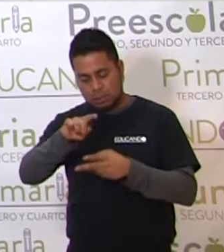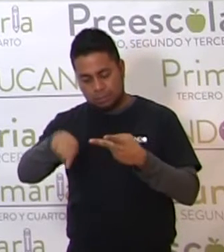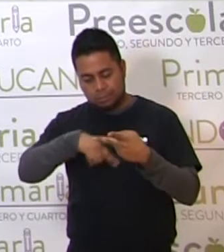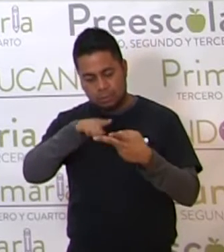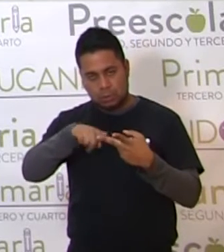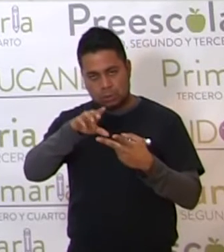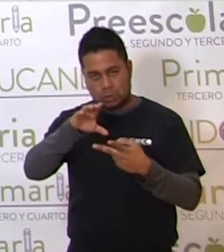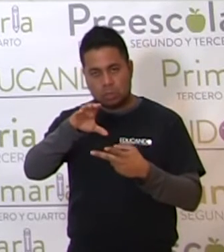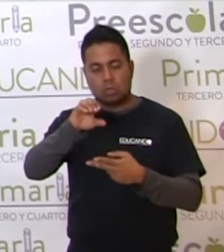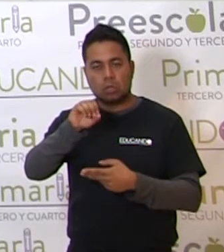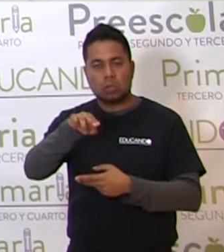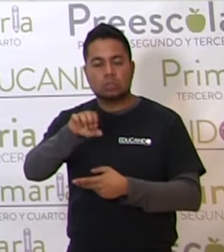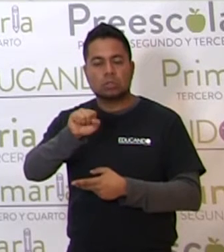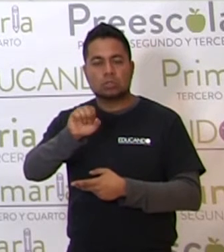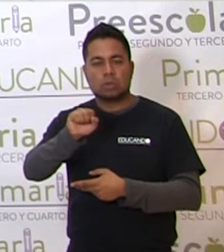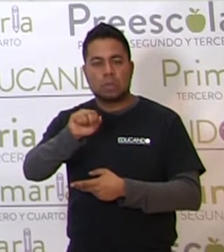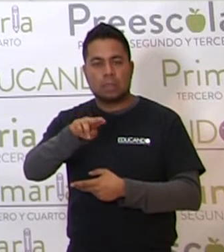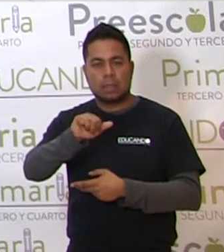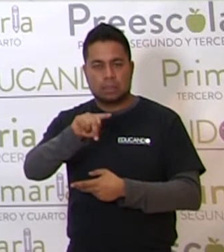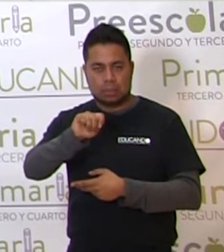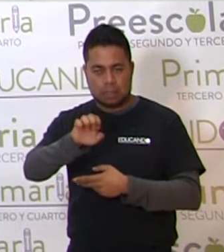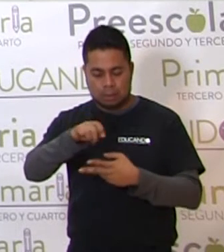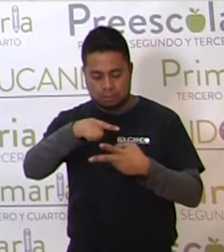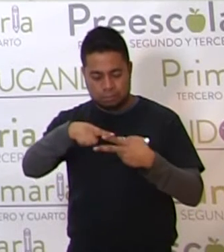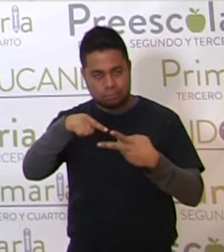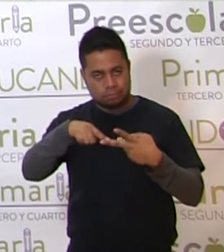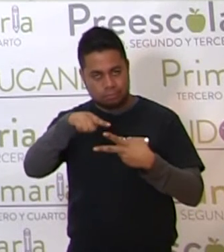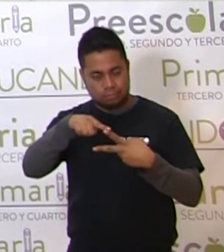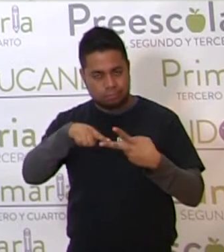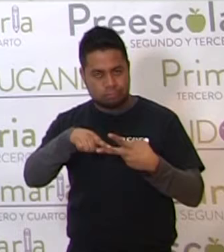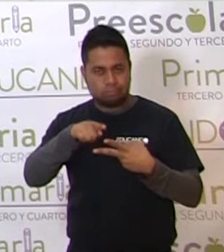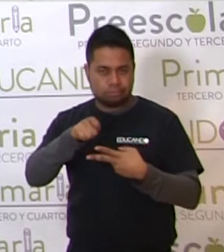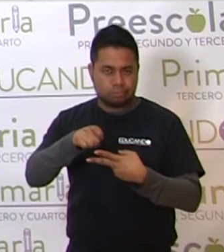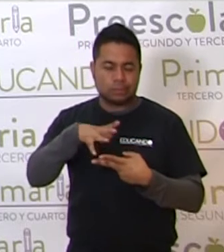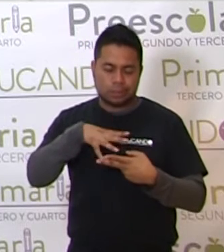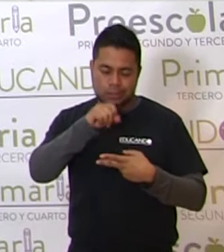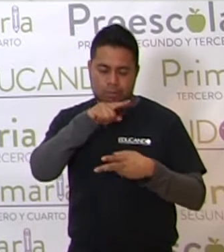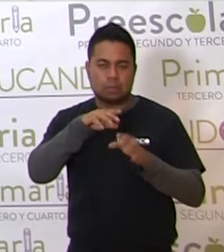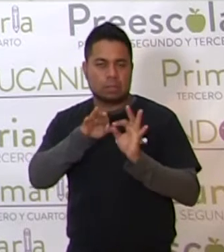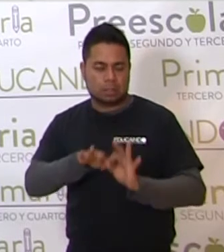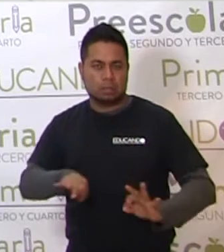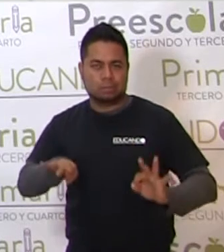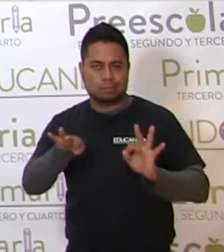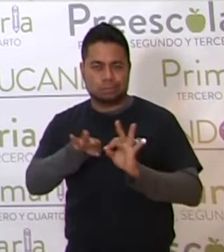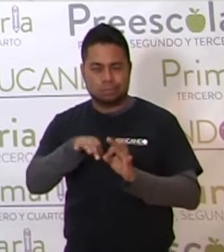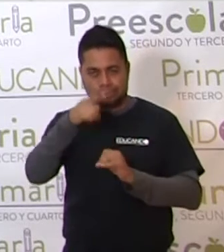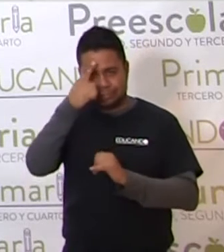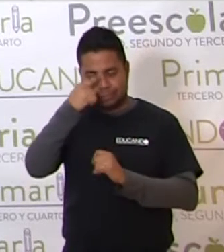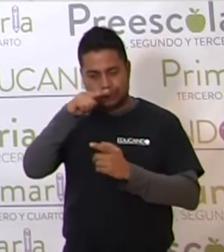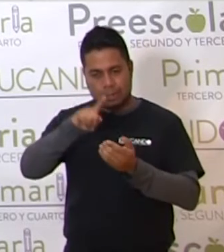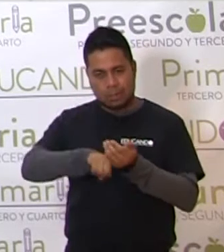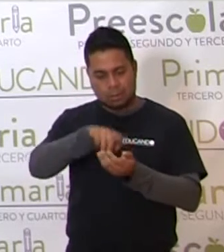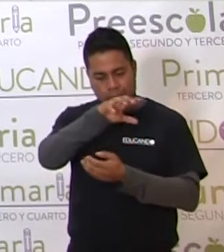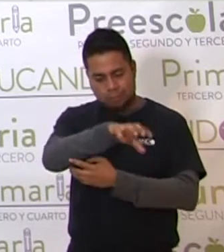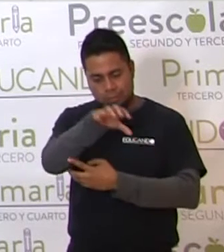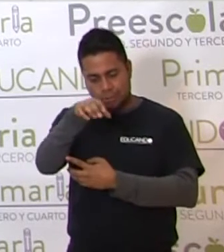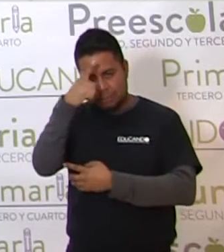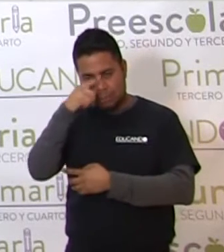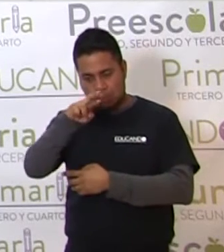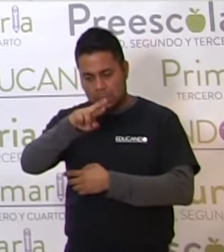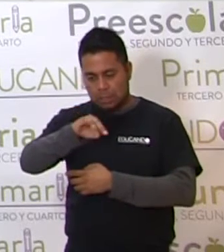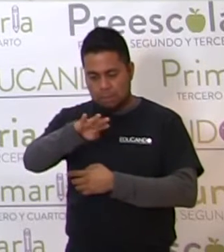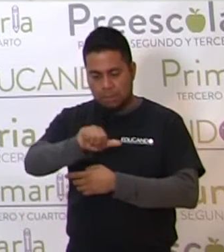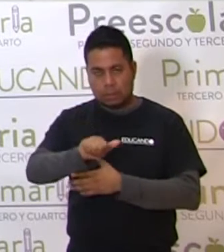consonante estas dos van a ser parte importante dentro de la clasificación de la